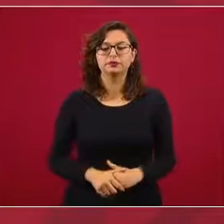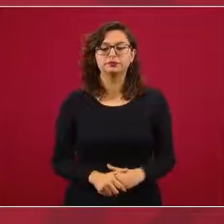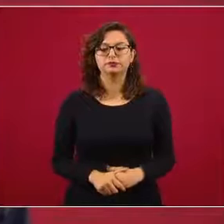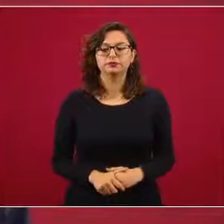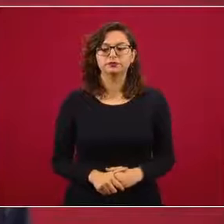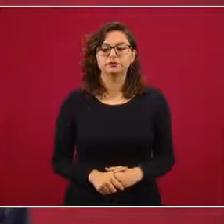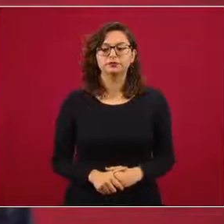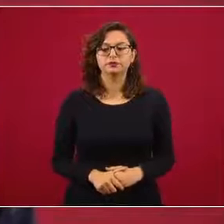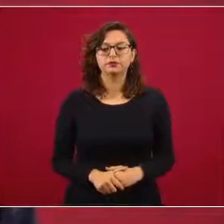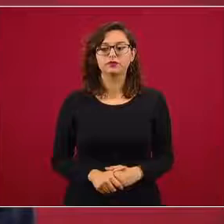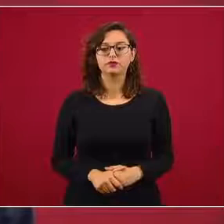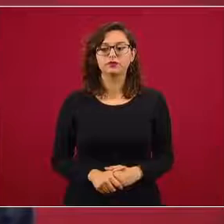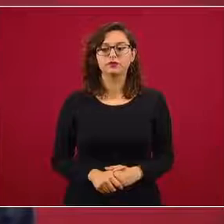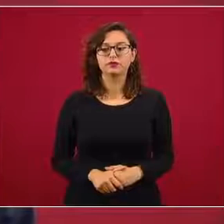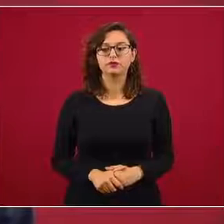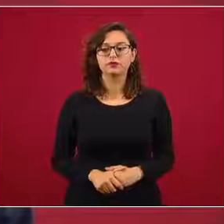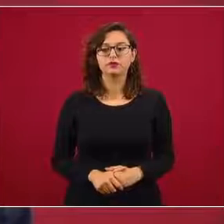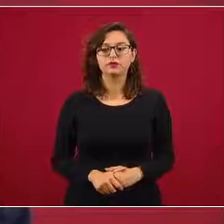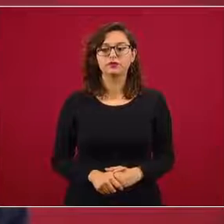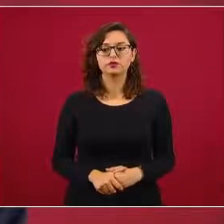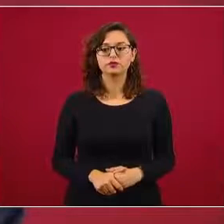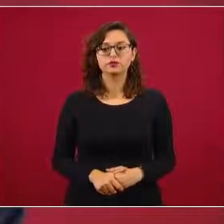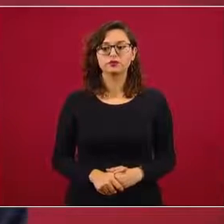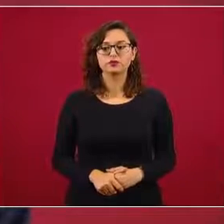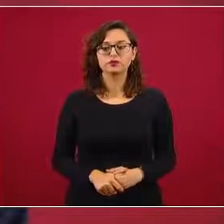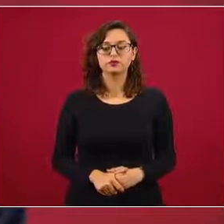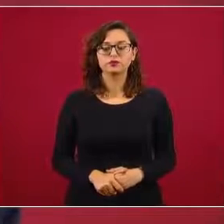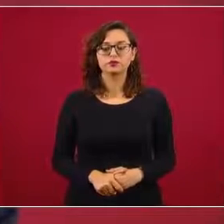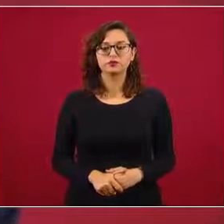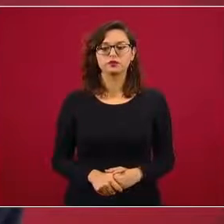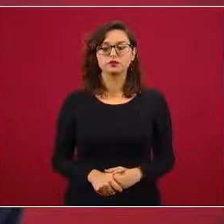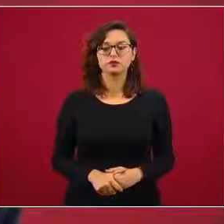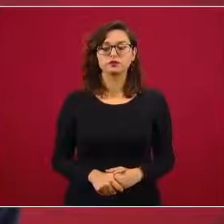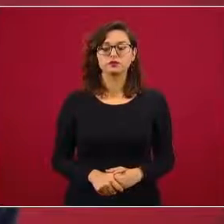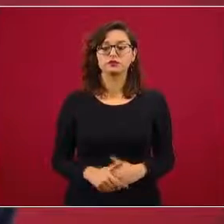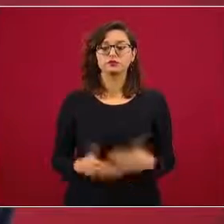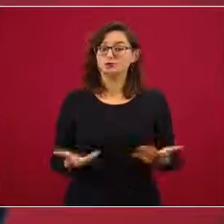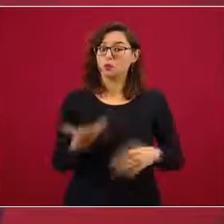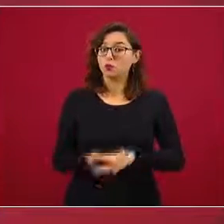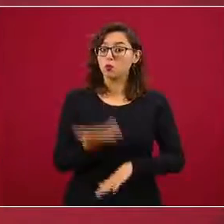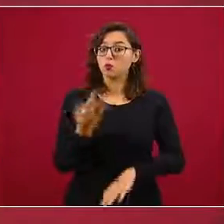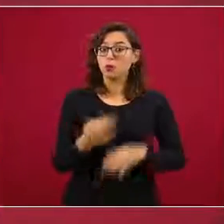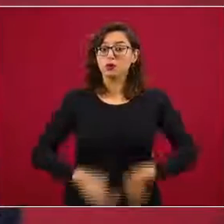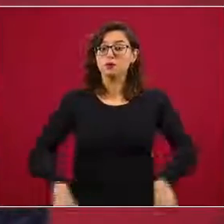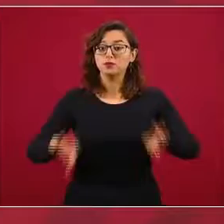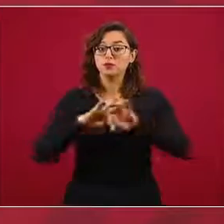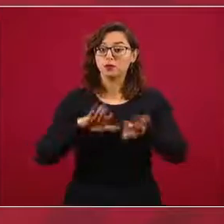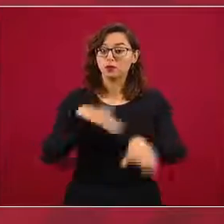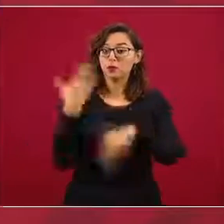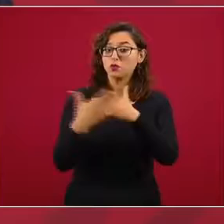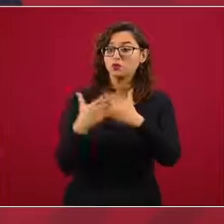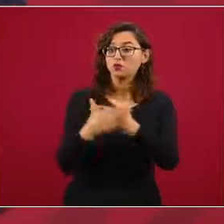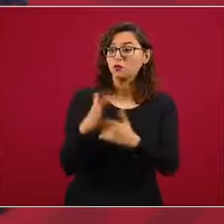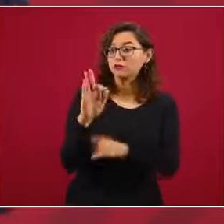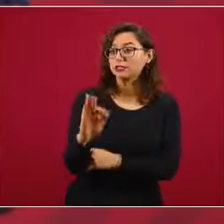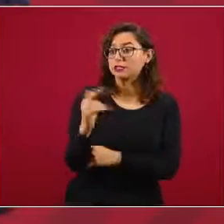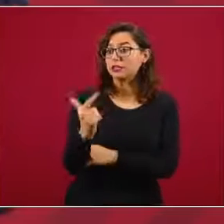Por eso es muy importante lo que va a hacer la